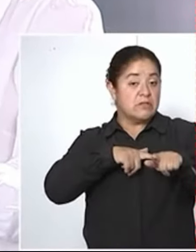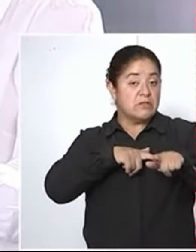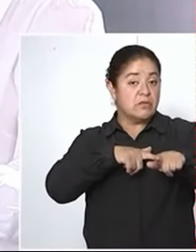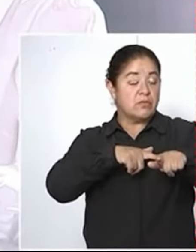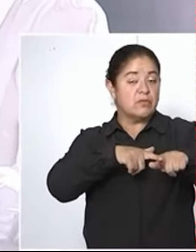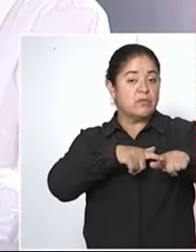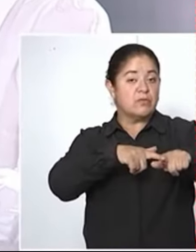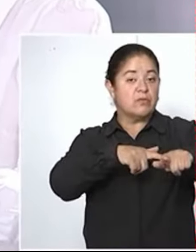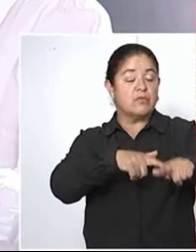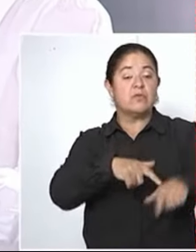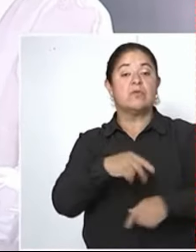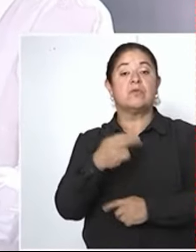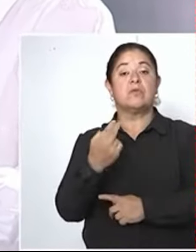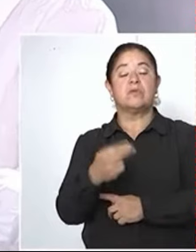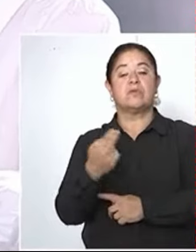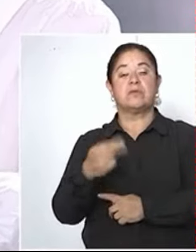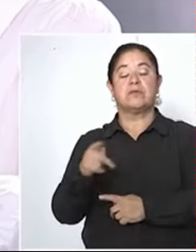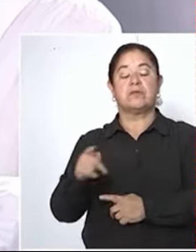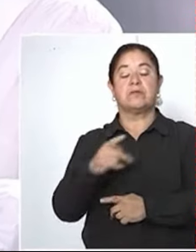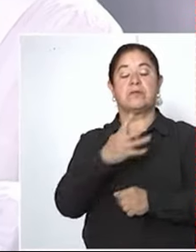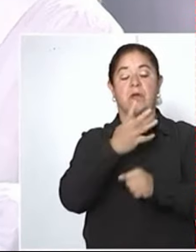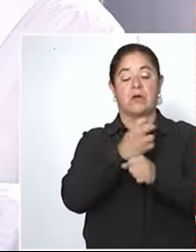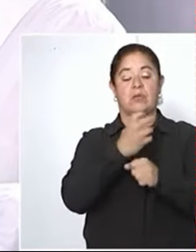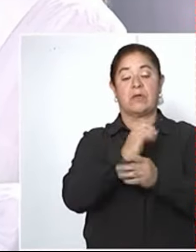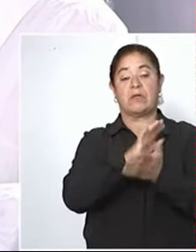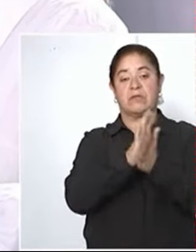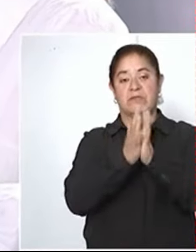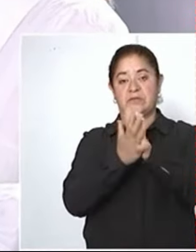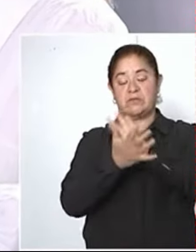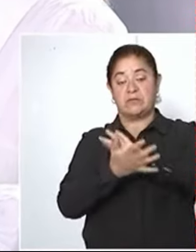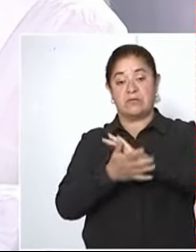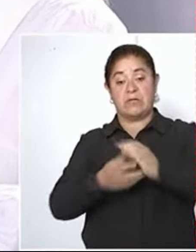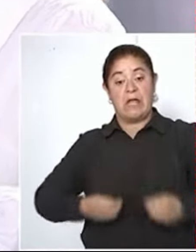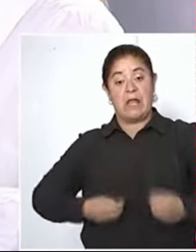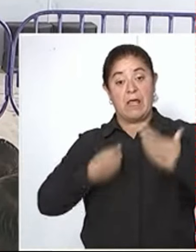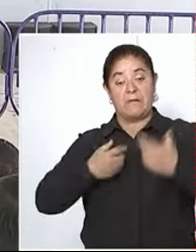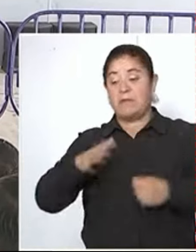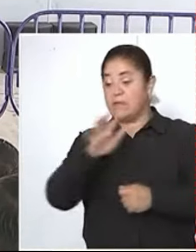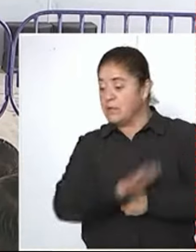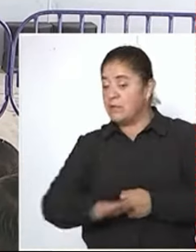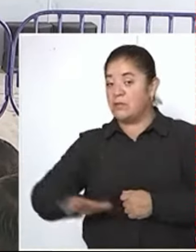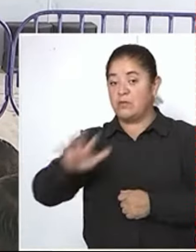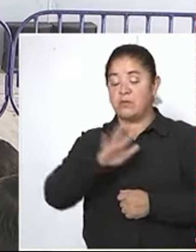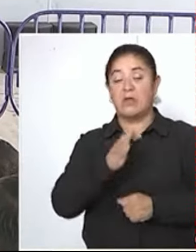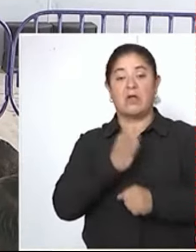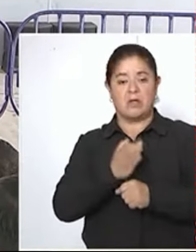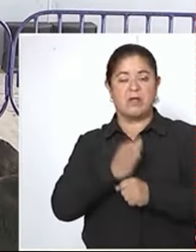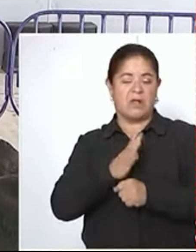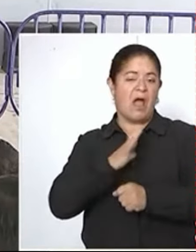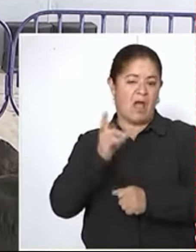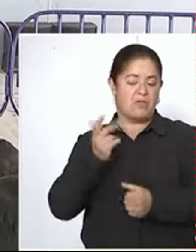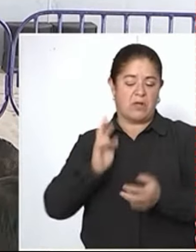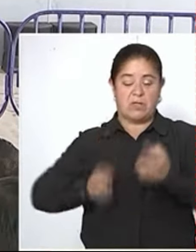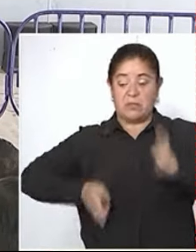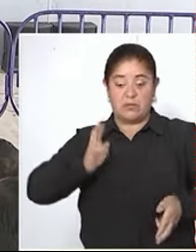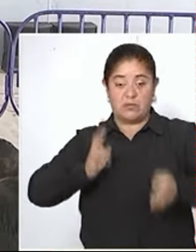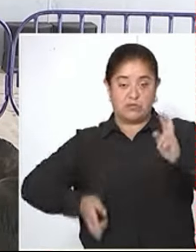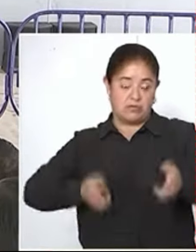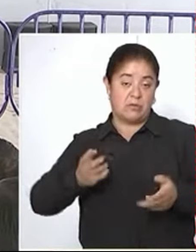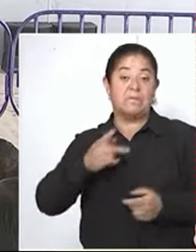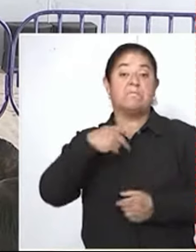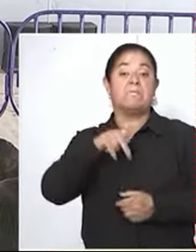la vida pública porque esta es una revolución pacífica similar a la